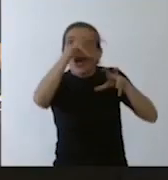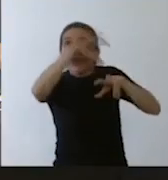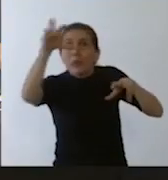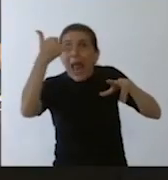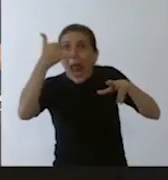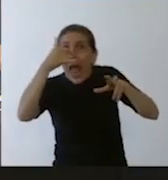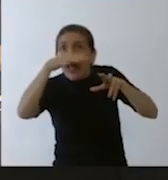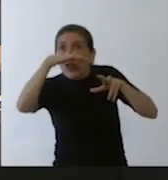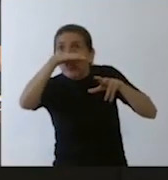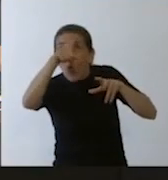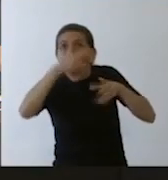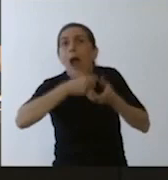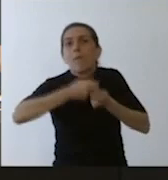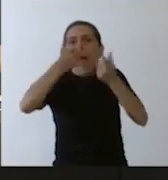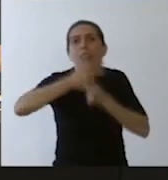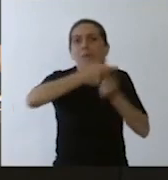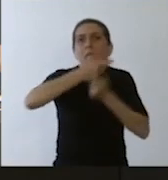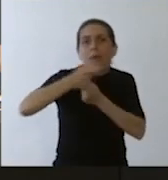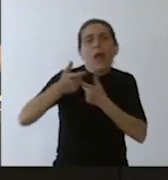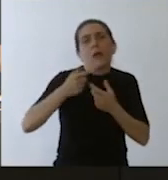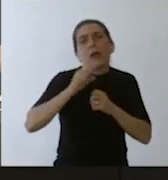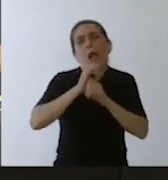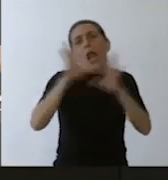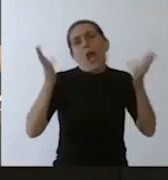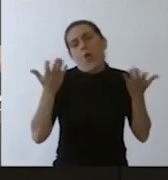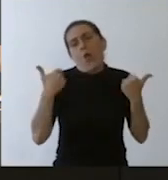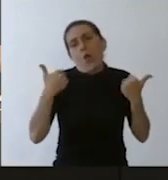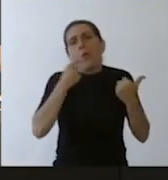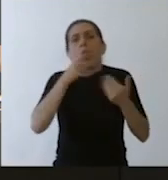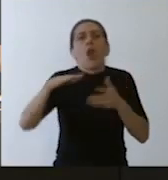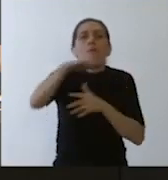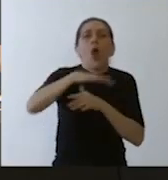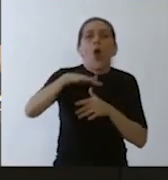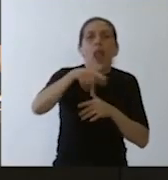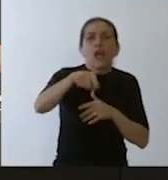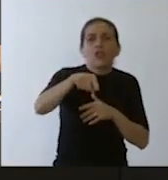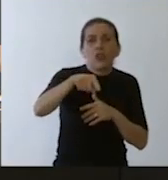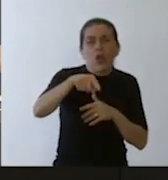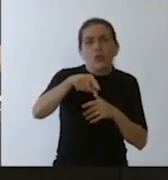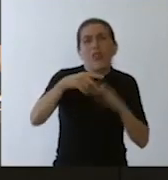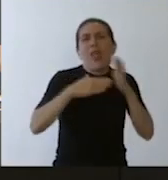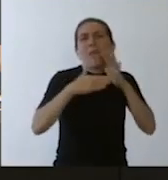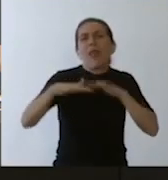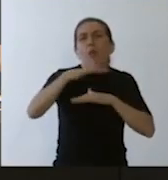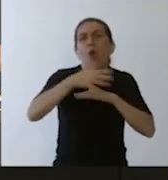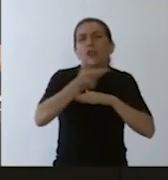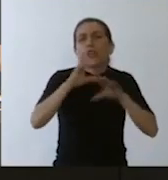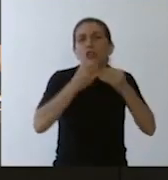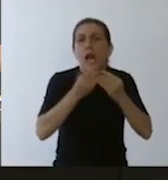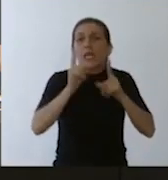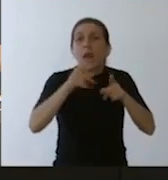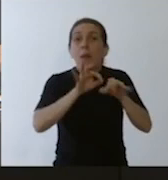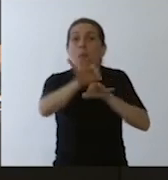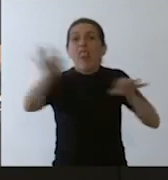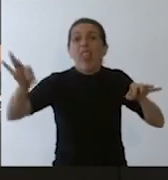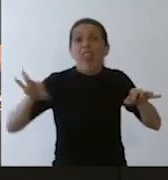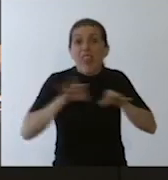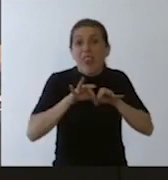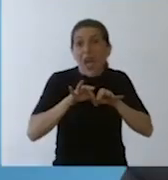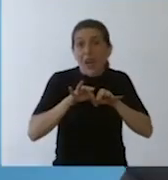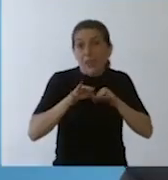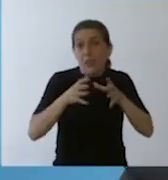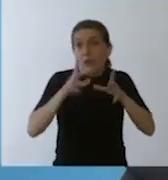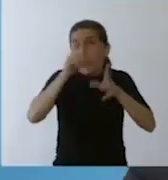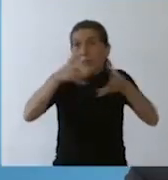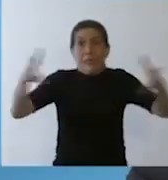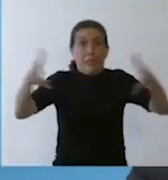región. Claramente, por ejemplo, hay regiones que por población y por dimensión de la